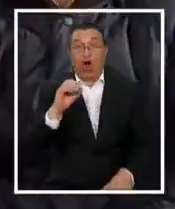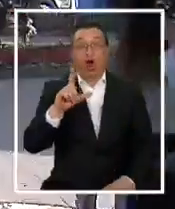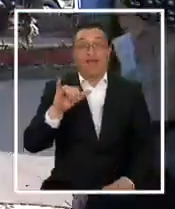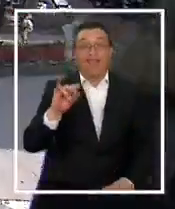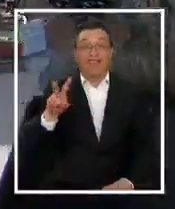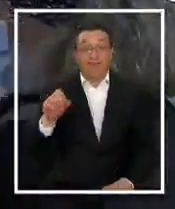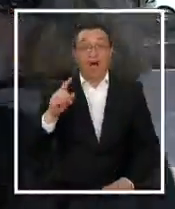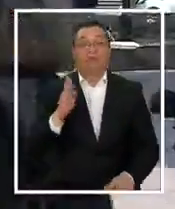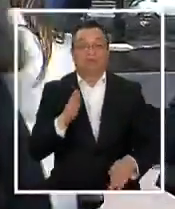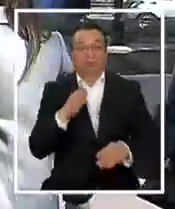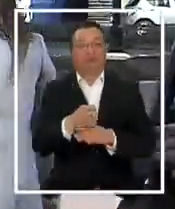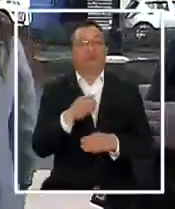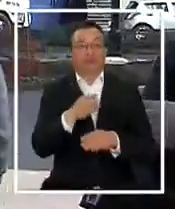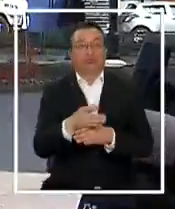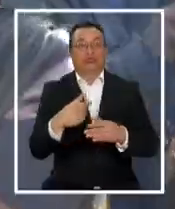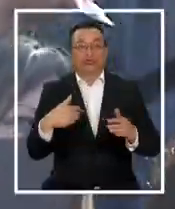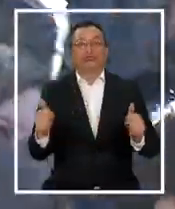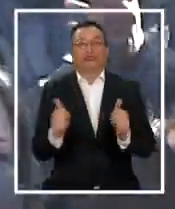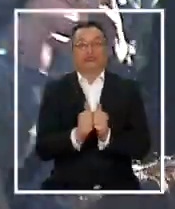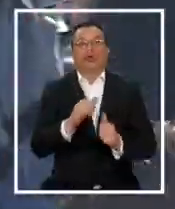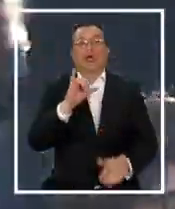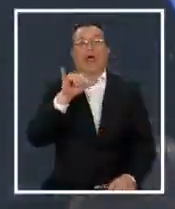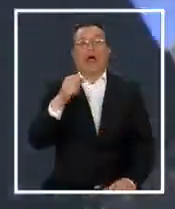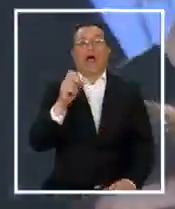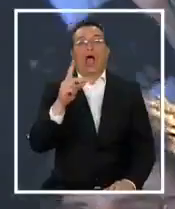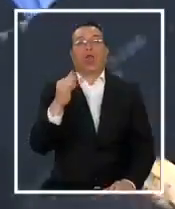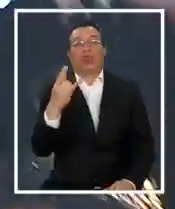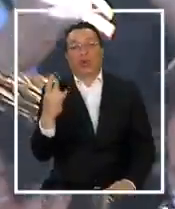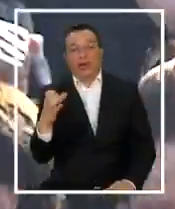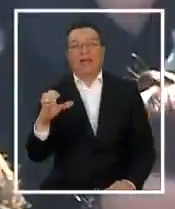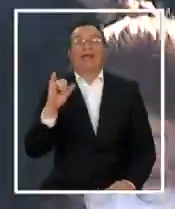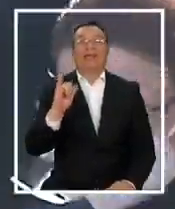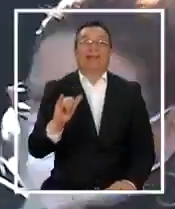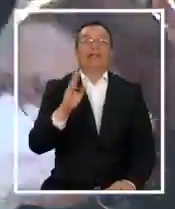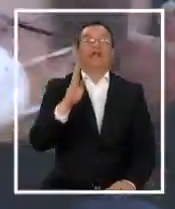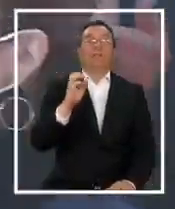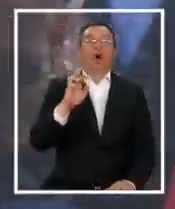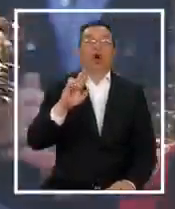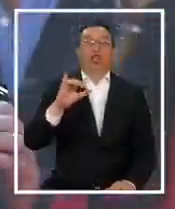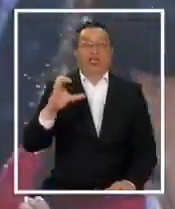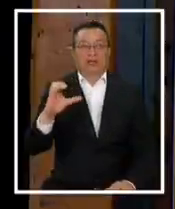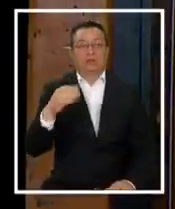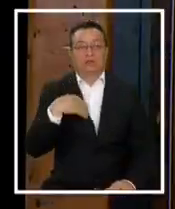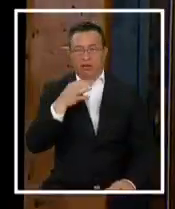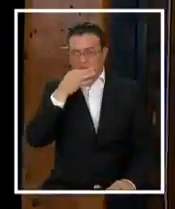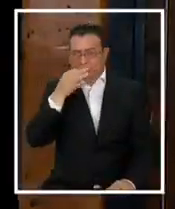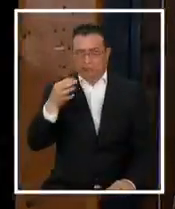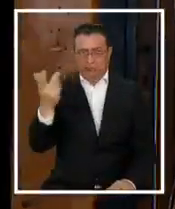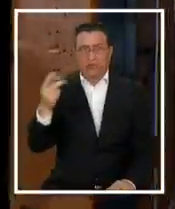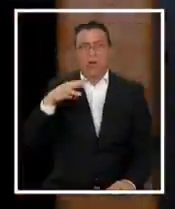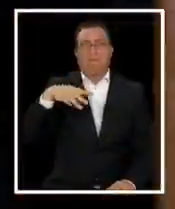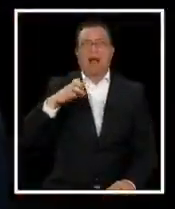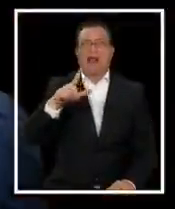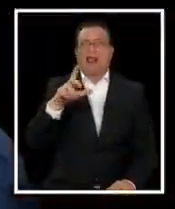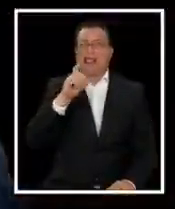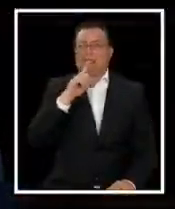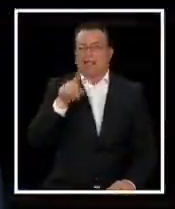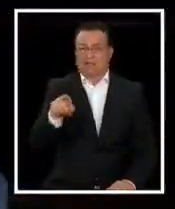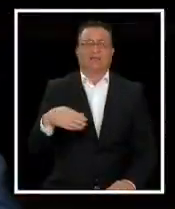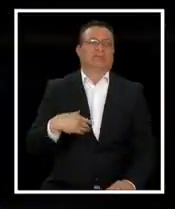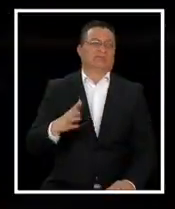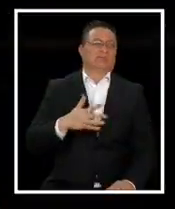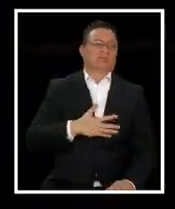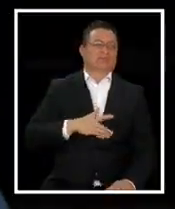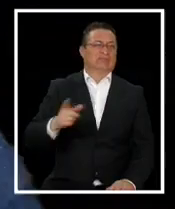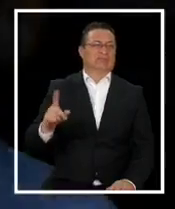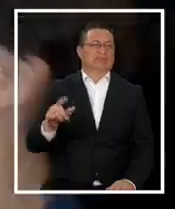se desplegó en los últimos días con el apoyo de Daniel Jado y Gabriel Boric, quien criticó eso sí el apoyo que recibió del humanista Pablo Maltés, pareja de la